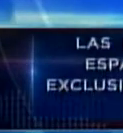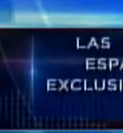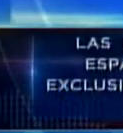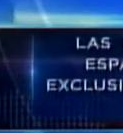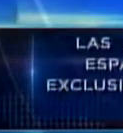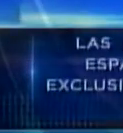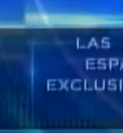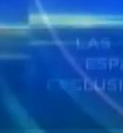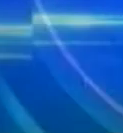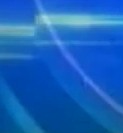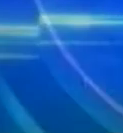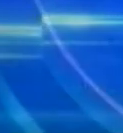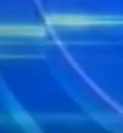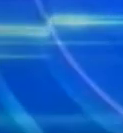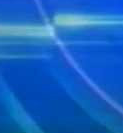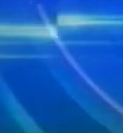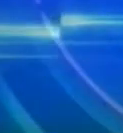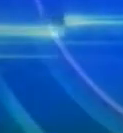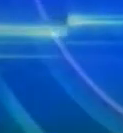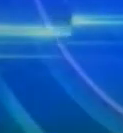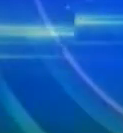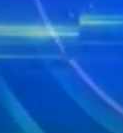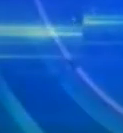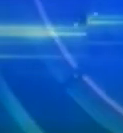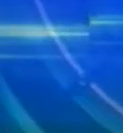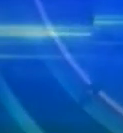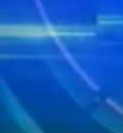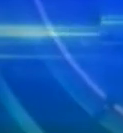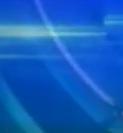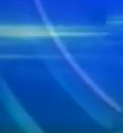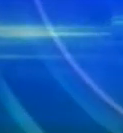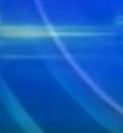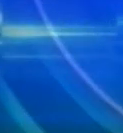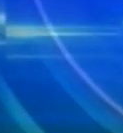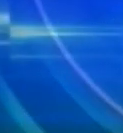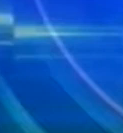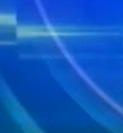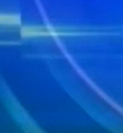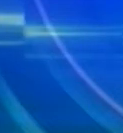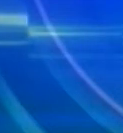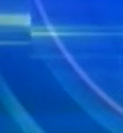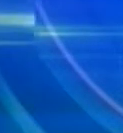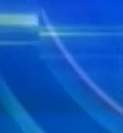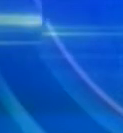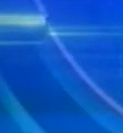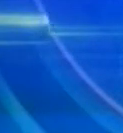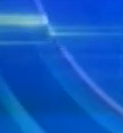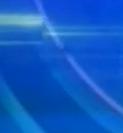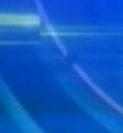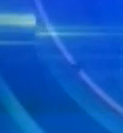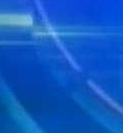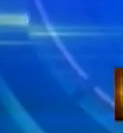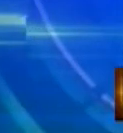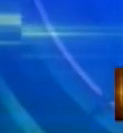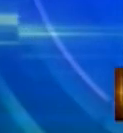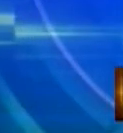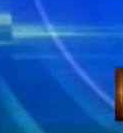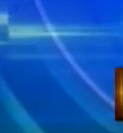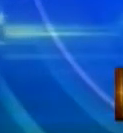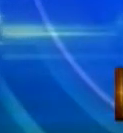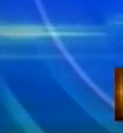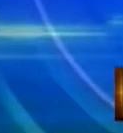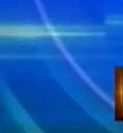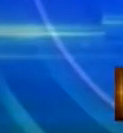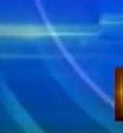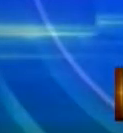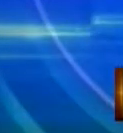por acompañarnos. Bienvenido a la primera emisión de Telerama Noticias. Gracias, María Antonieta. Un abrazo grande desde Quito. Asambleísta,